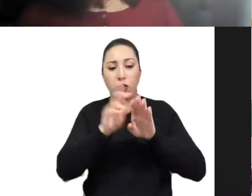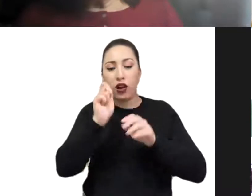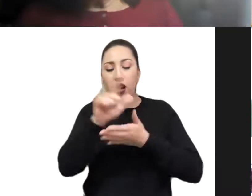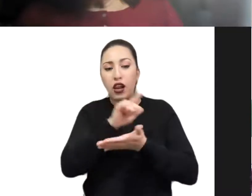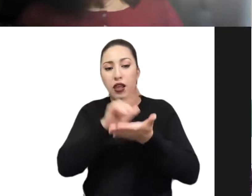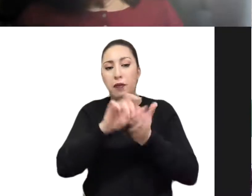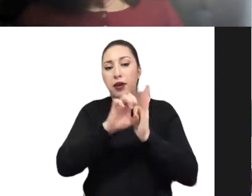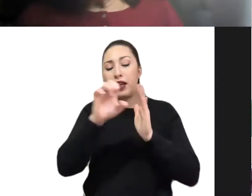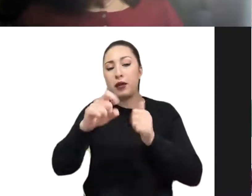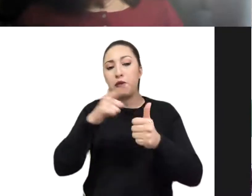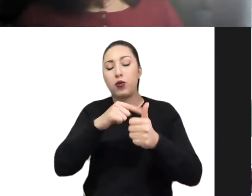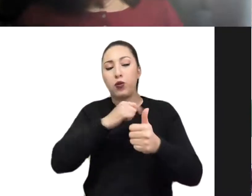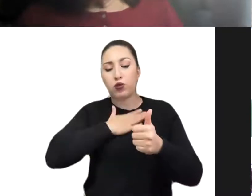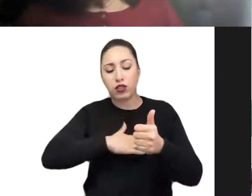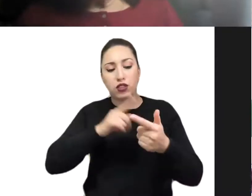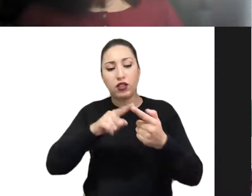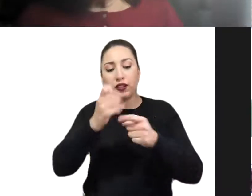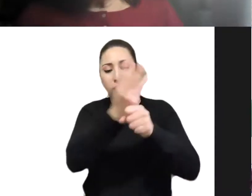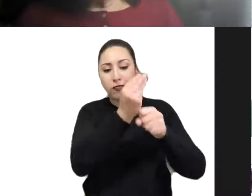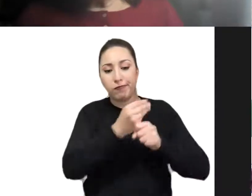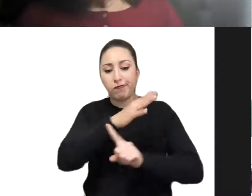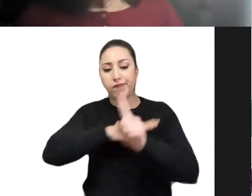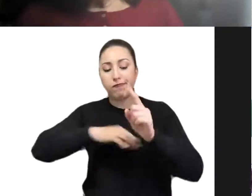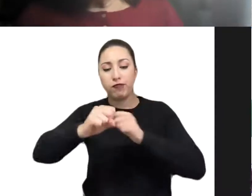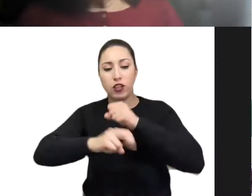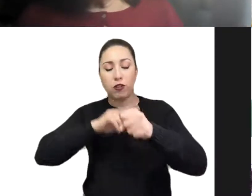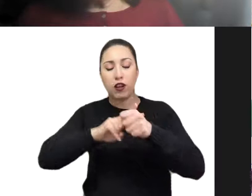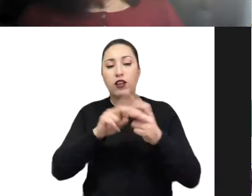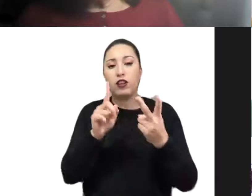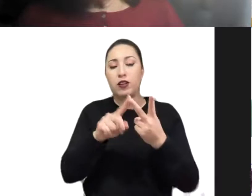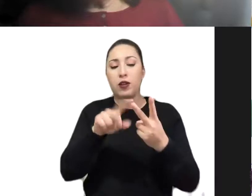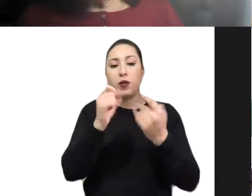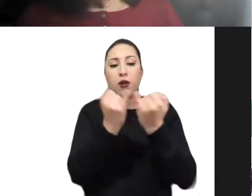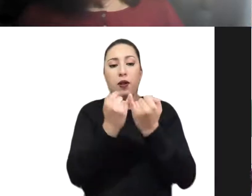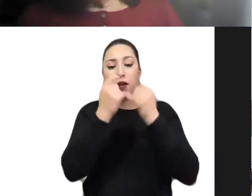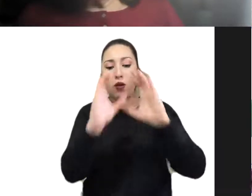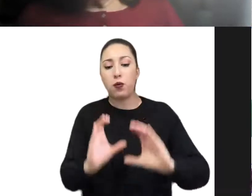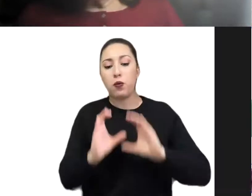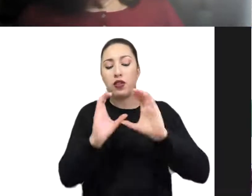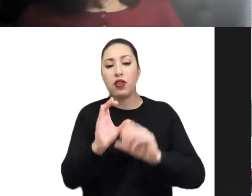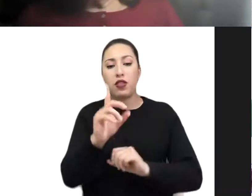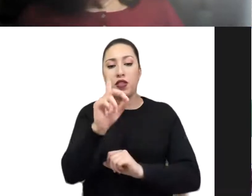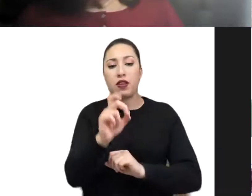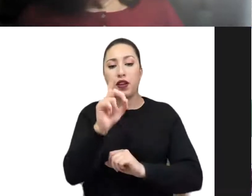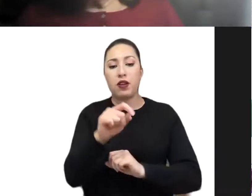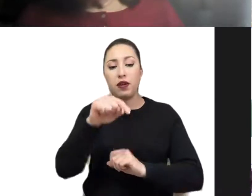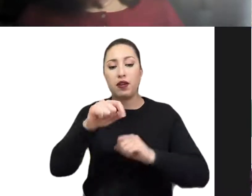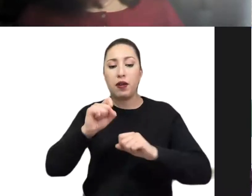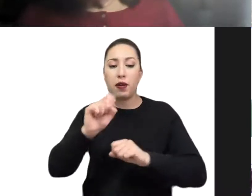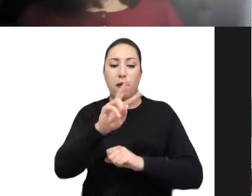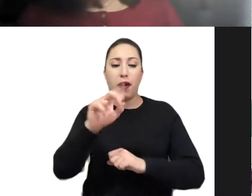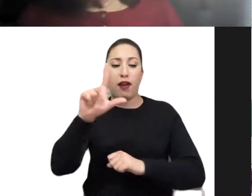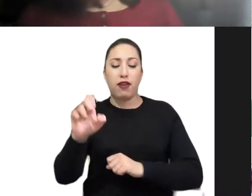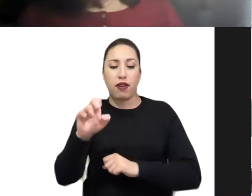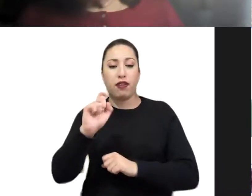restauración ecológica, y hablamos también, por supuesto, de la gestión integral del agua en el Valle de México, que es algo que